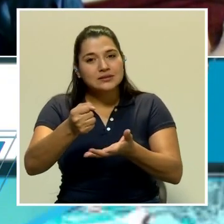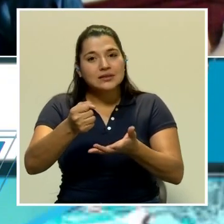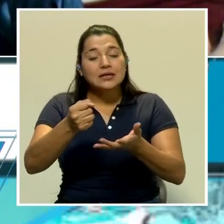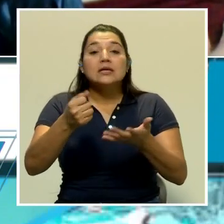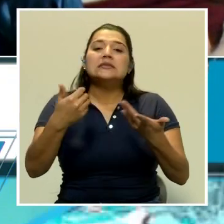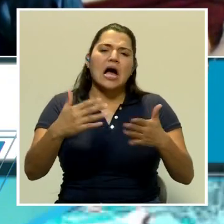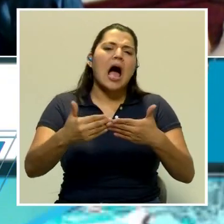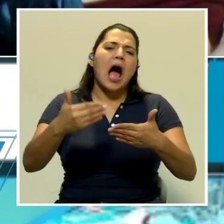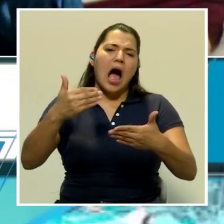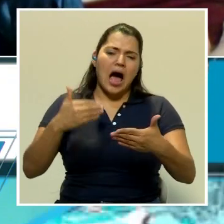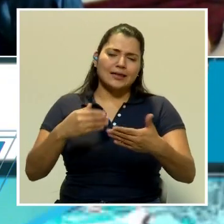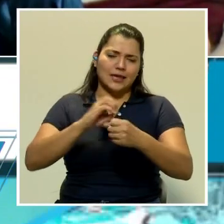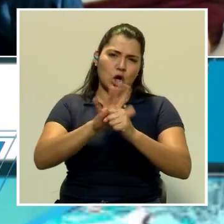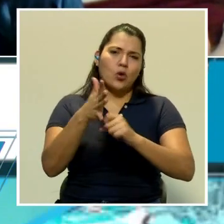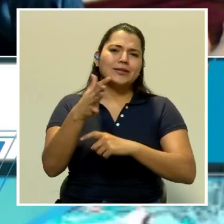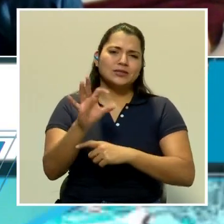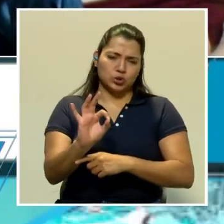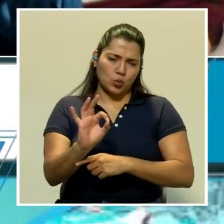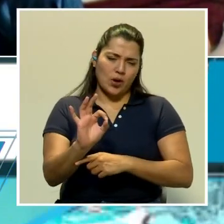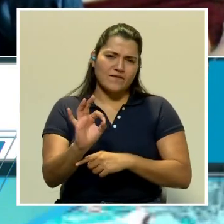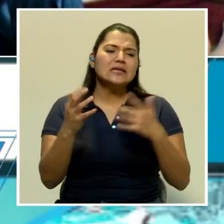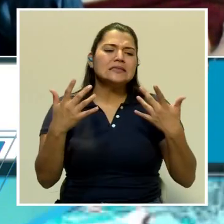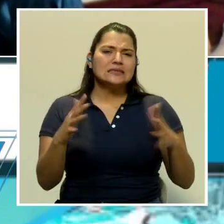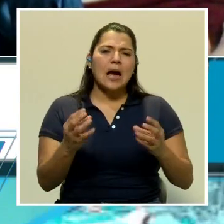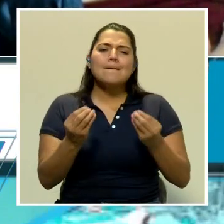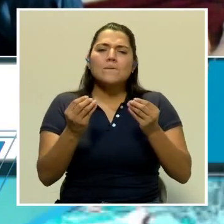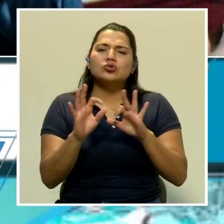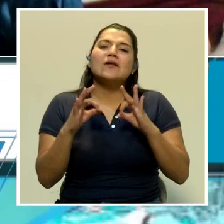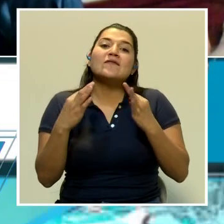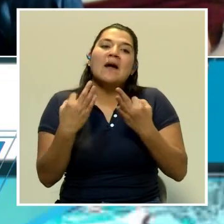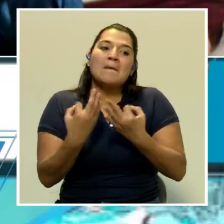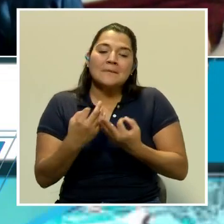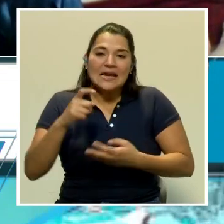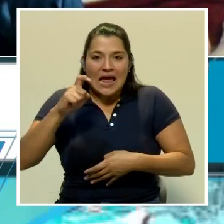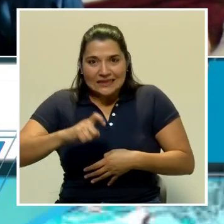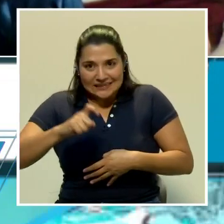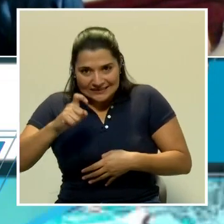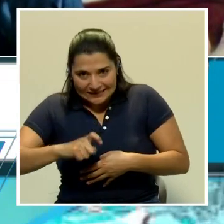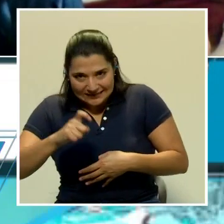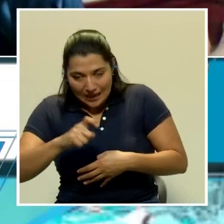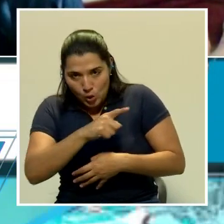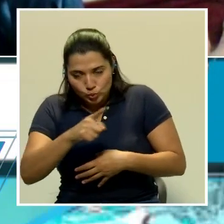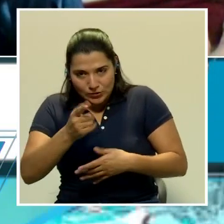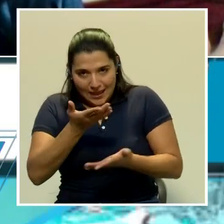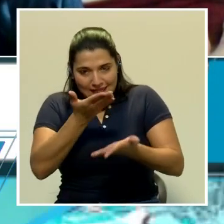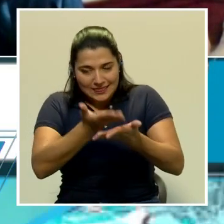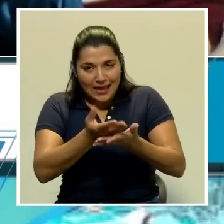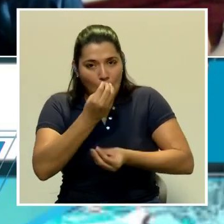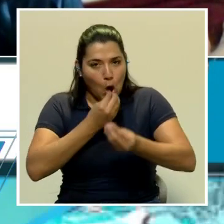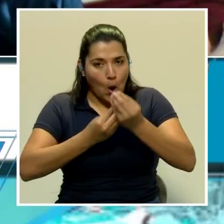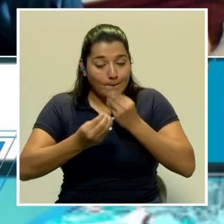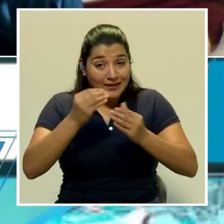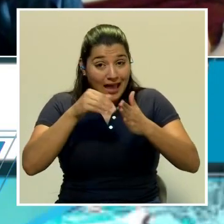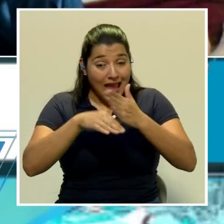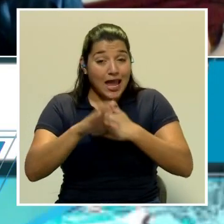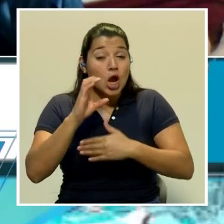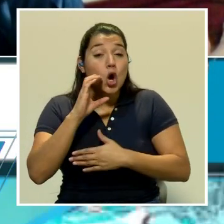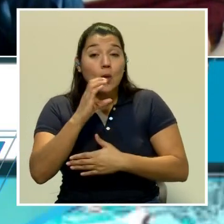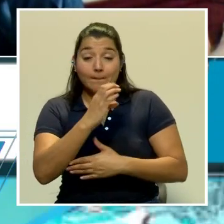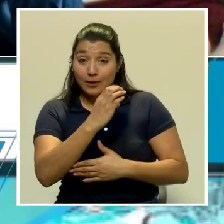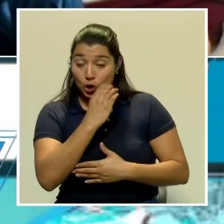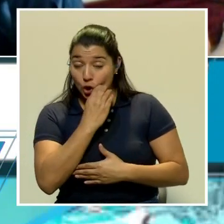pre-COVID, antes de la pandemia, muchísimas familias dependían de la comida que el MEP distribuye en